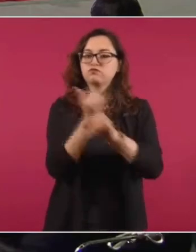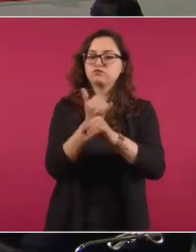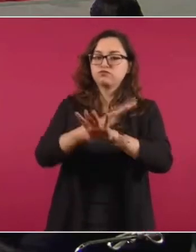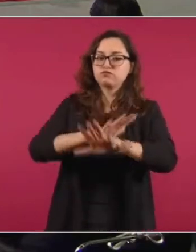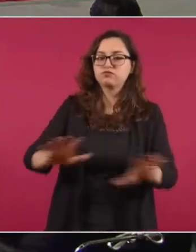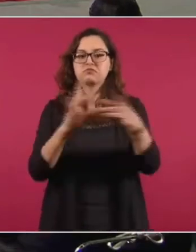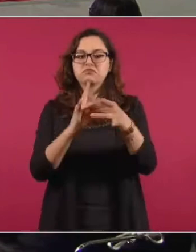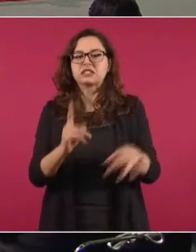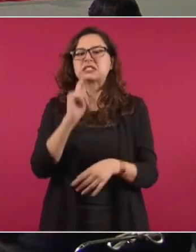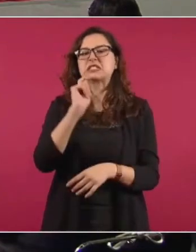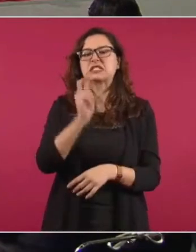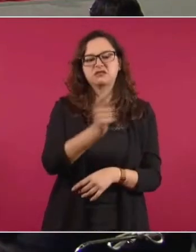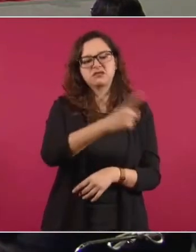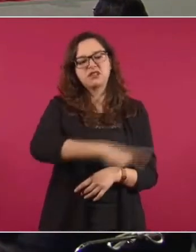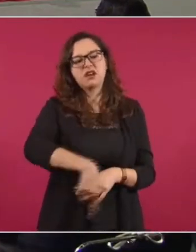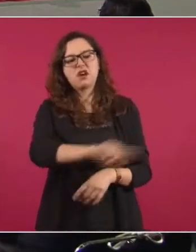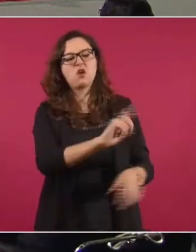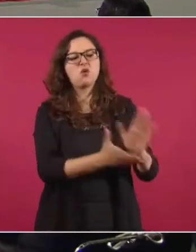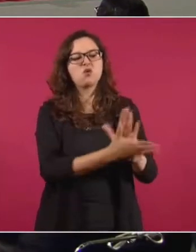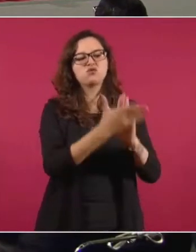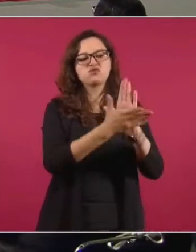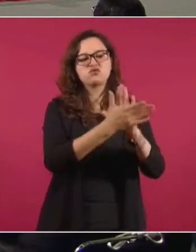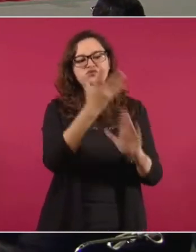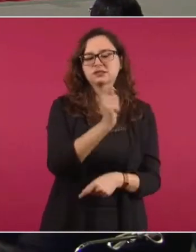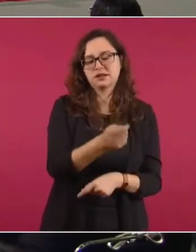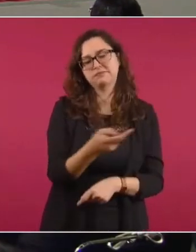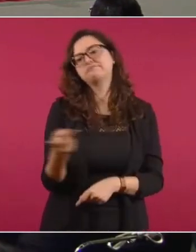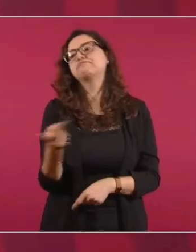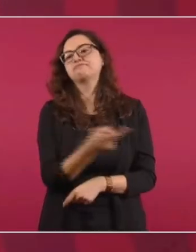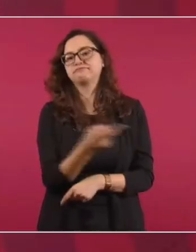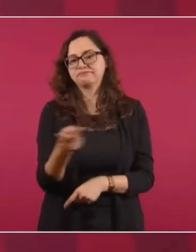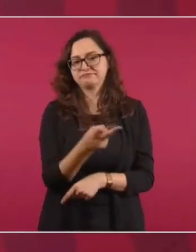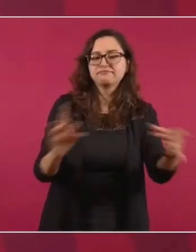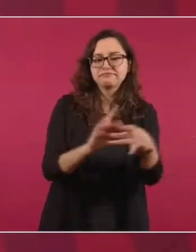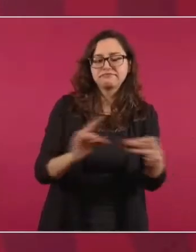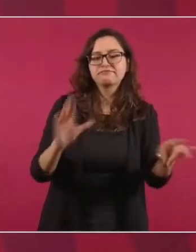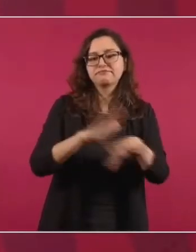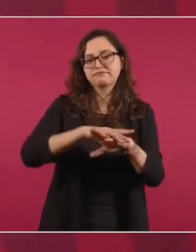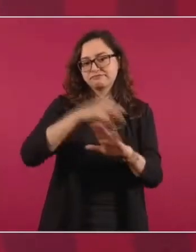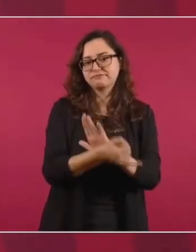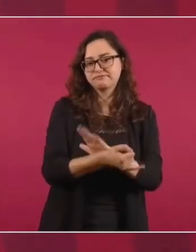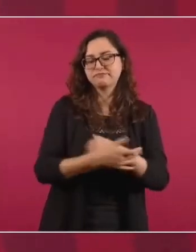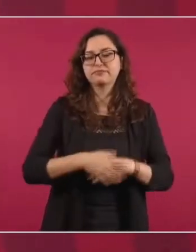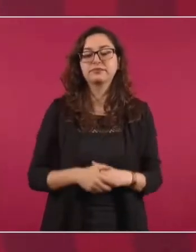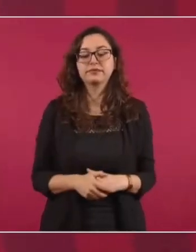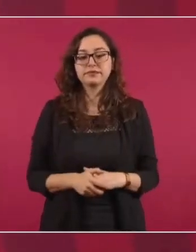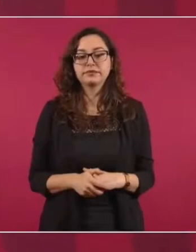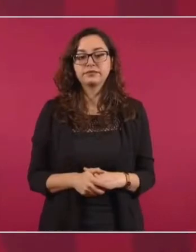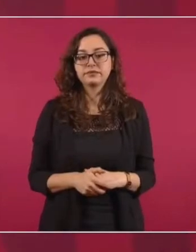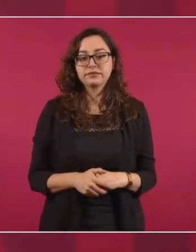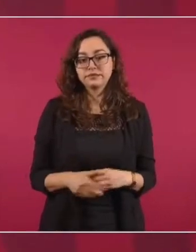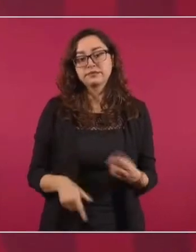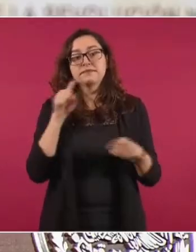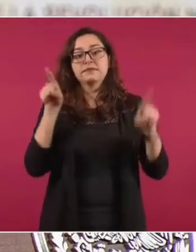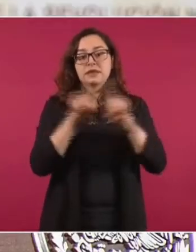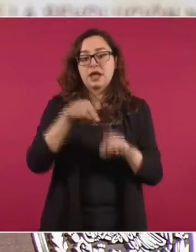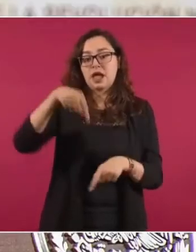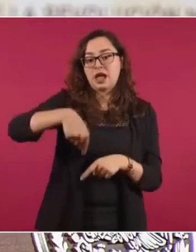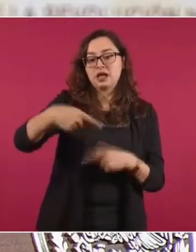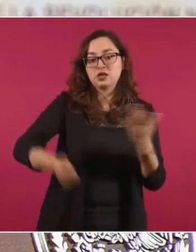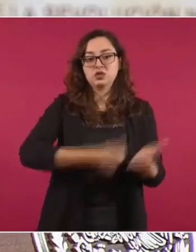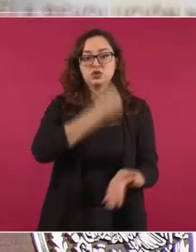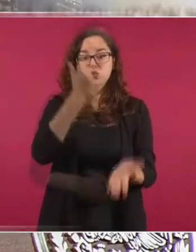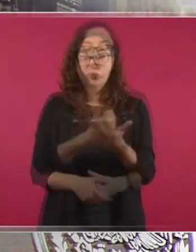también de la rehabilitación que se está realizando en el aeropuerto de